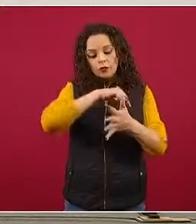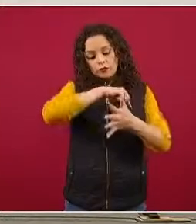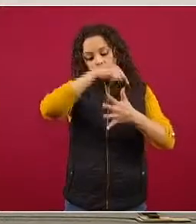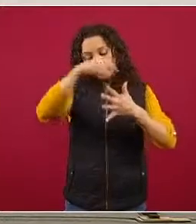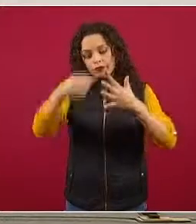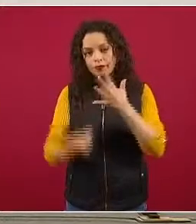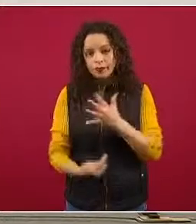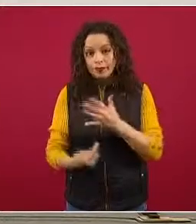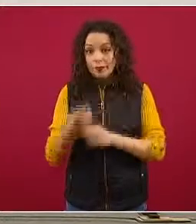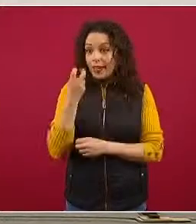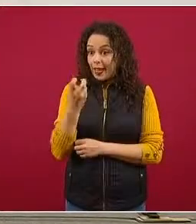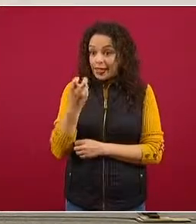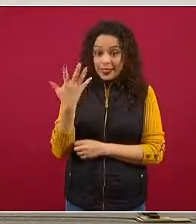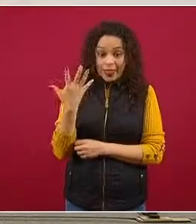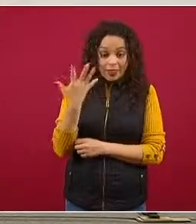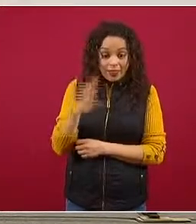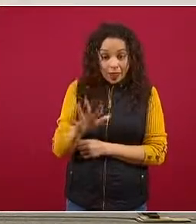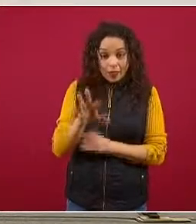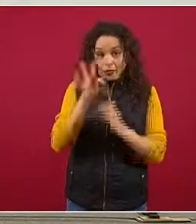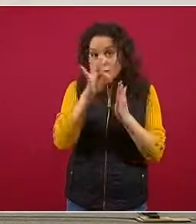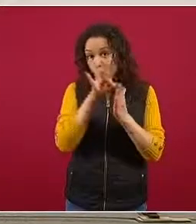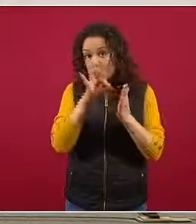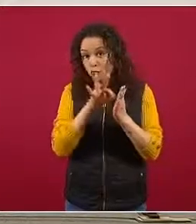Estos 10 indicadores tienen una